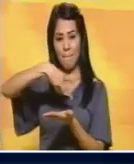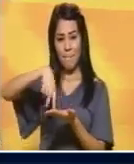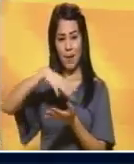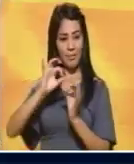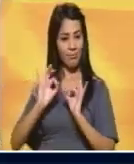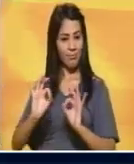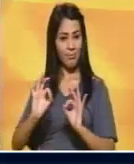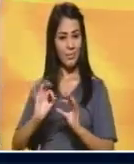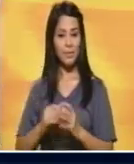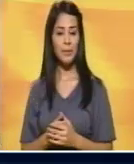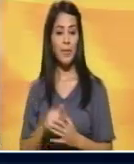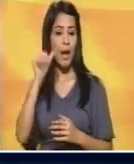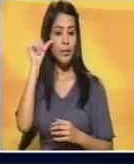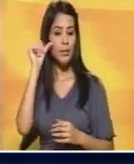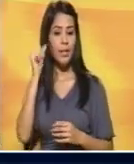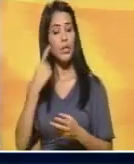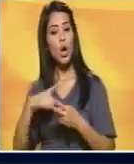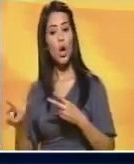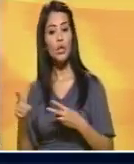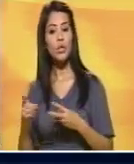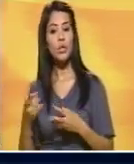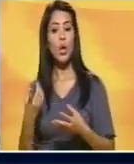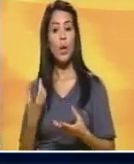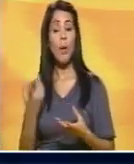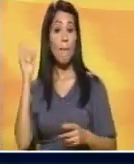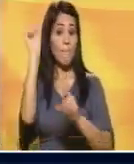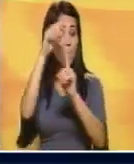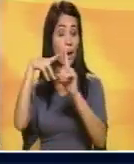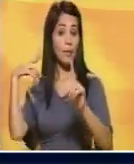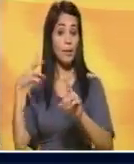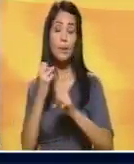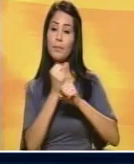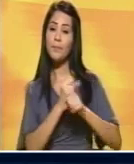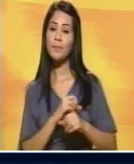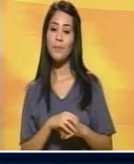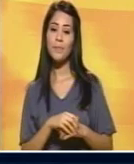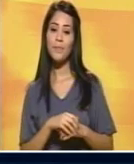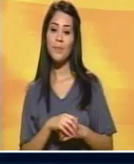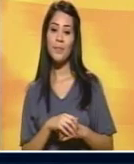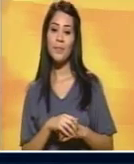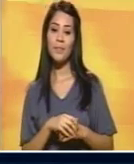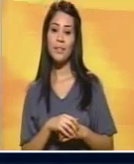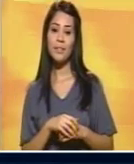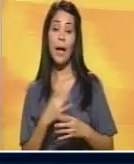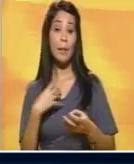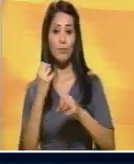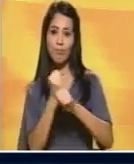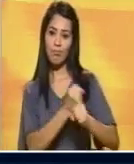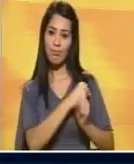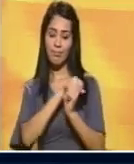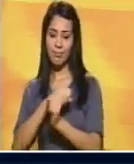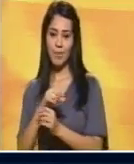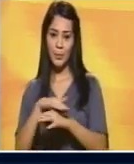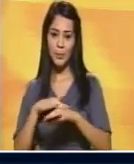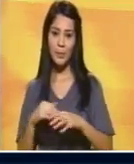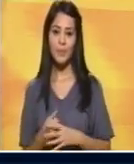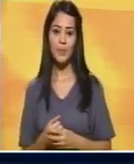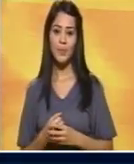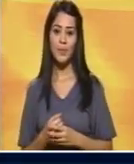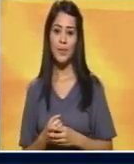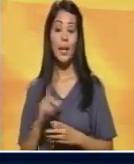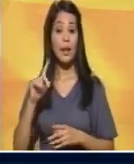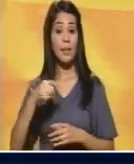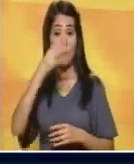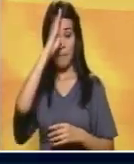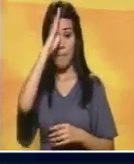Asia. Stephanie Gutiérrez, Miss del Tamacuro, presentó un monólogo sobre las mujeres de su familia. Y Marien Velasco, Miss Barinas, tocó un